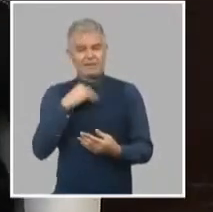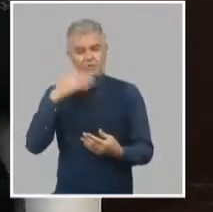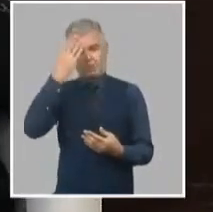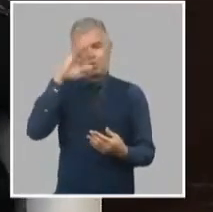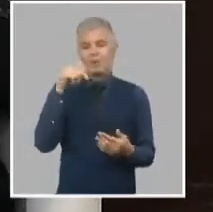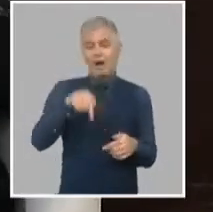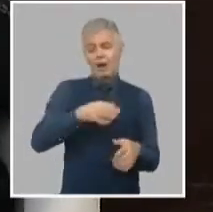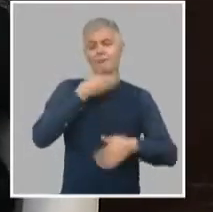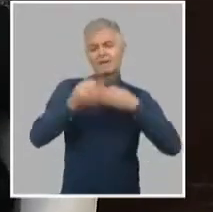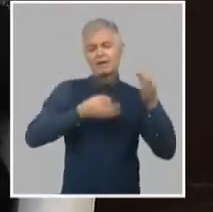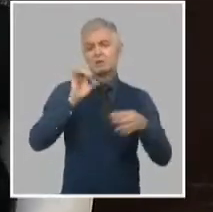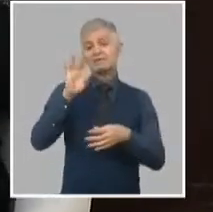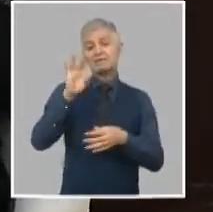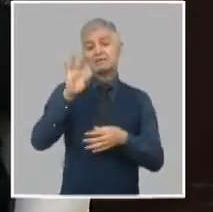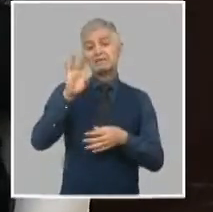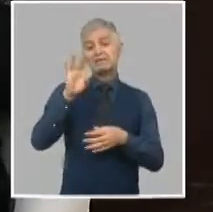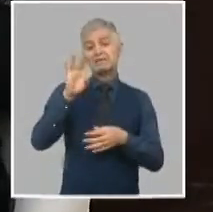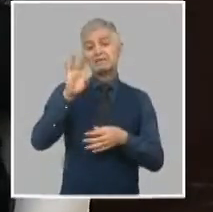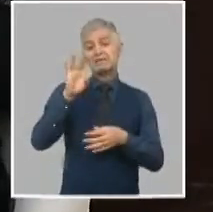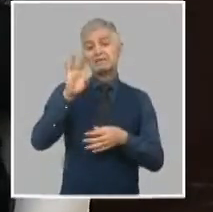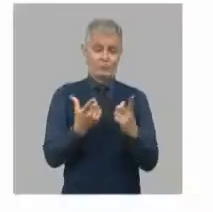años del contingente Henry Reef.